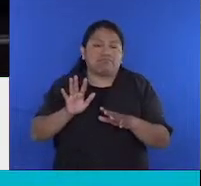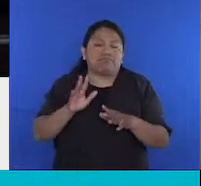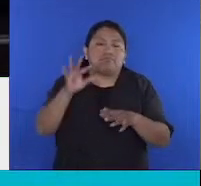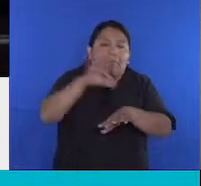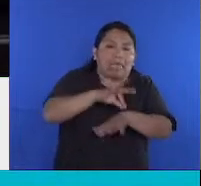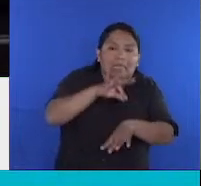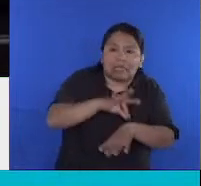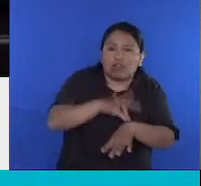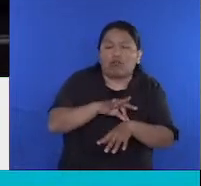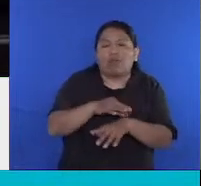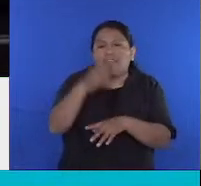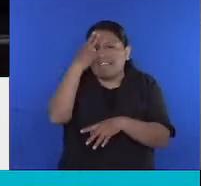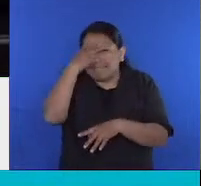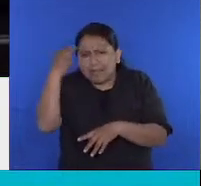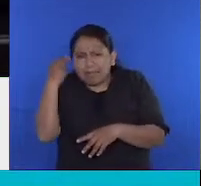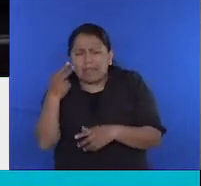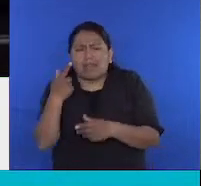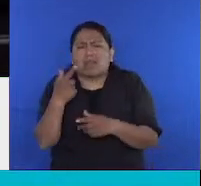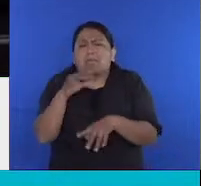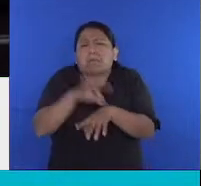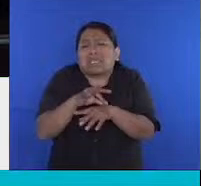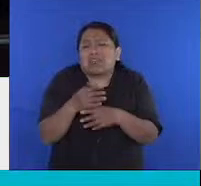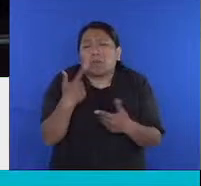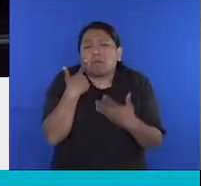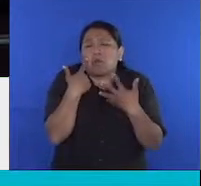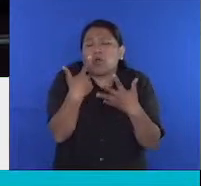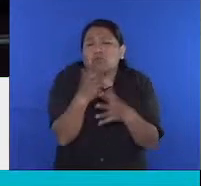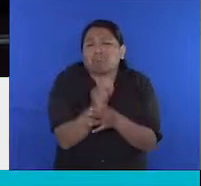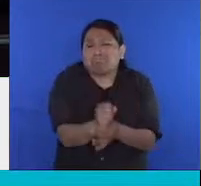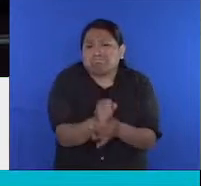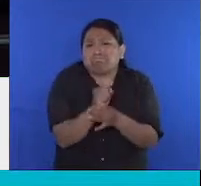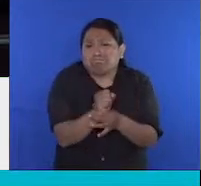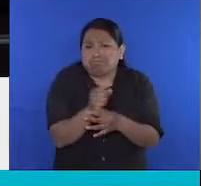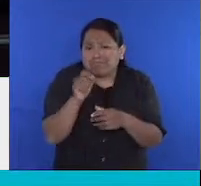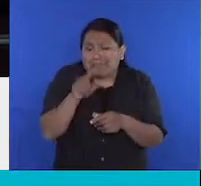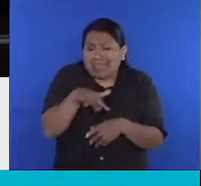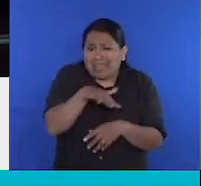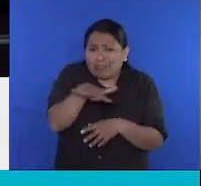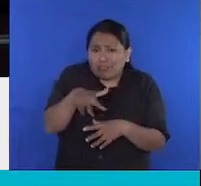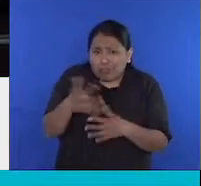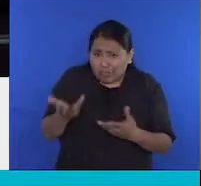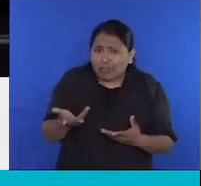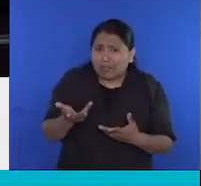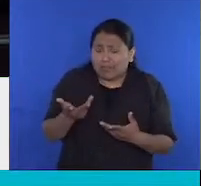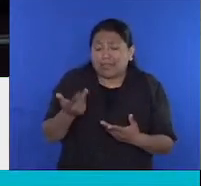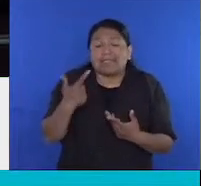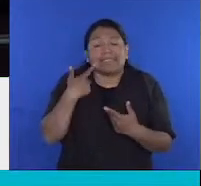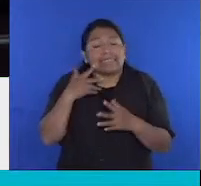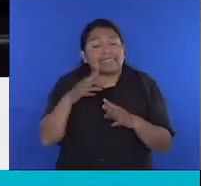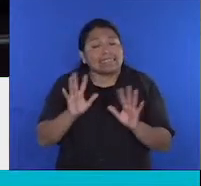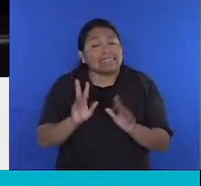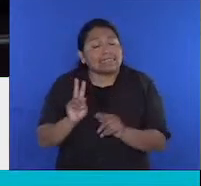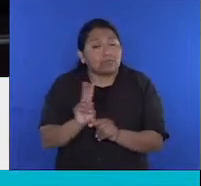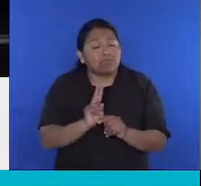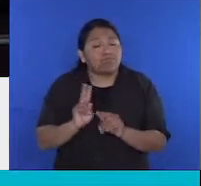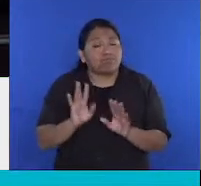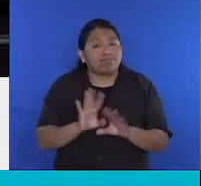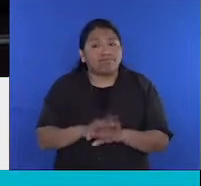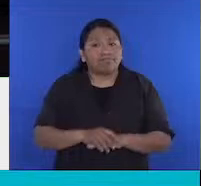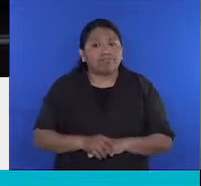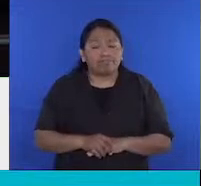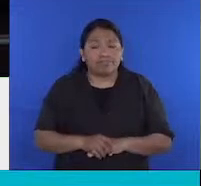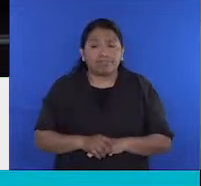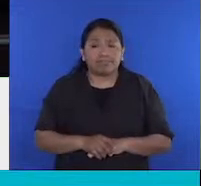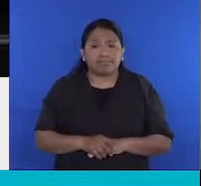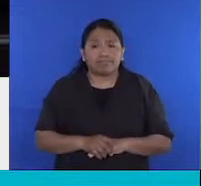muy prestigiosos, muy reconocidos en la zona, y creo que hay que tener cuidado con las